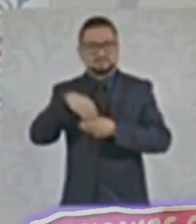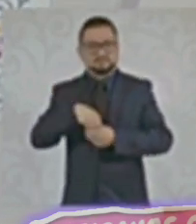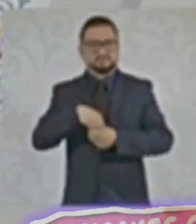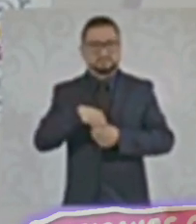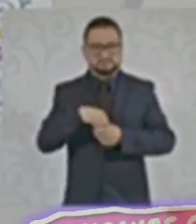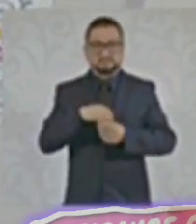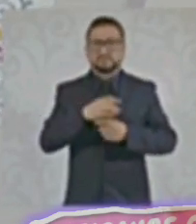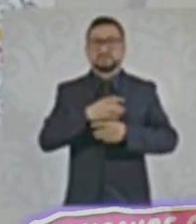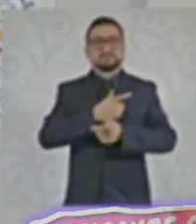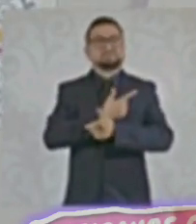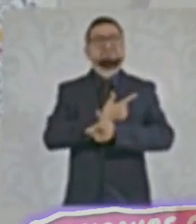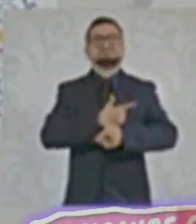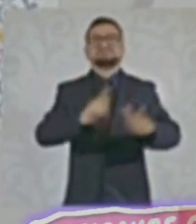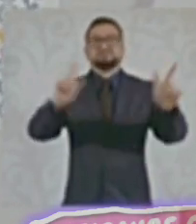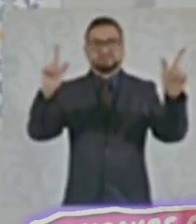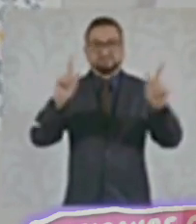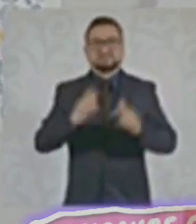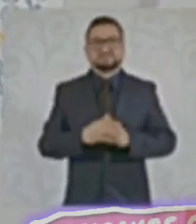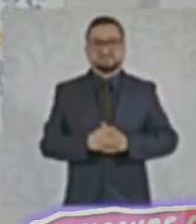libertad.